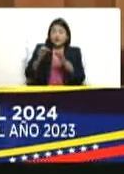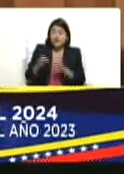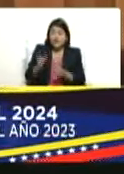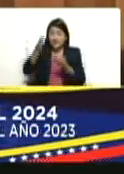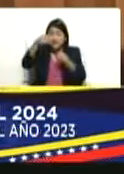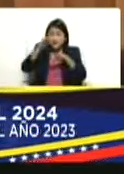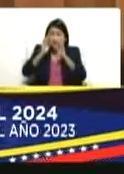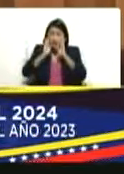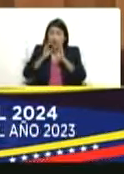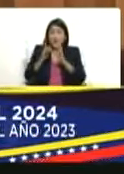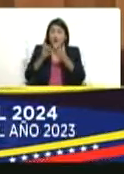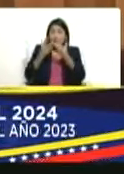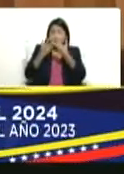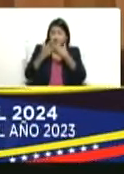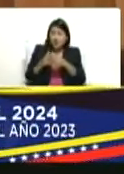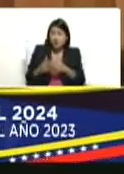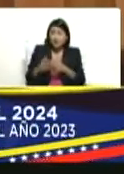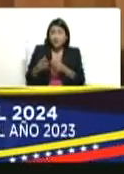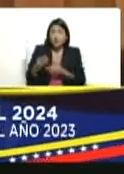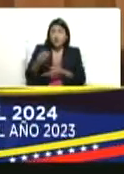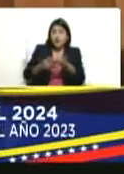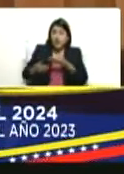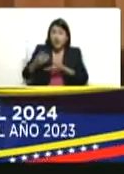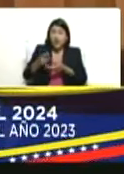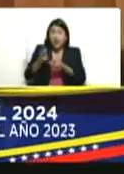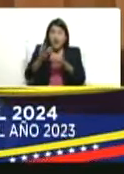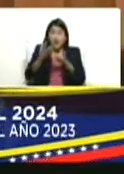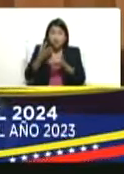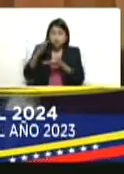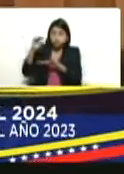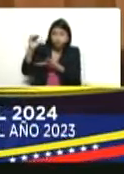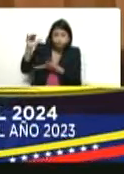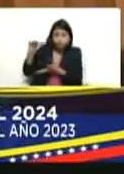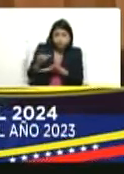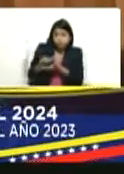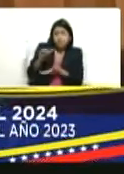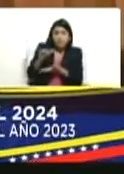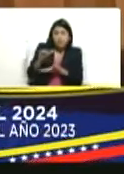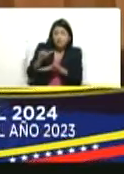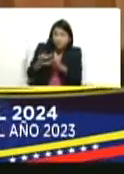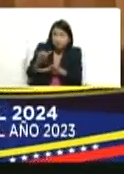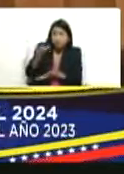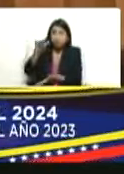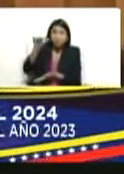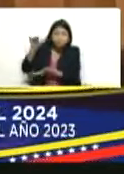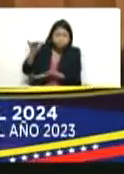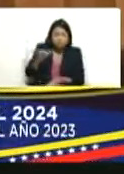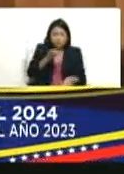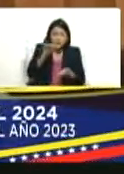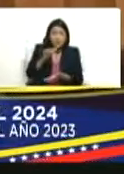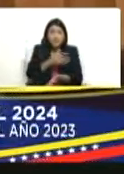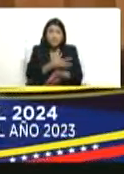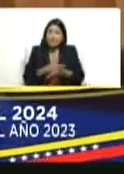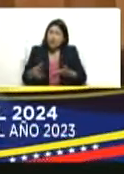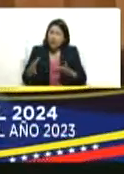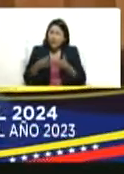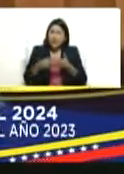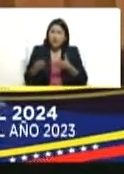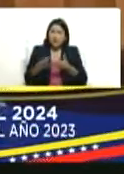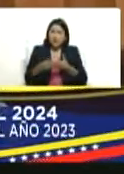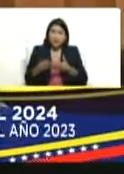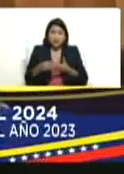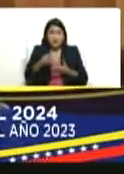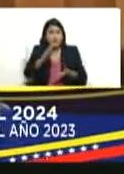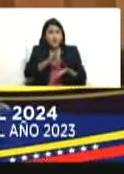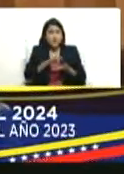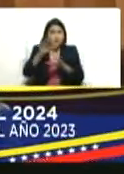exclusivamente a los grandes negocios y transacciones que han de producirse en el país y que están llegando por miles de millones de dólares en el Centro de